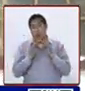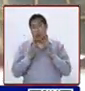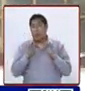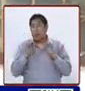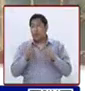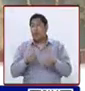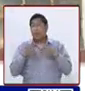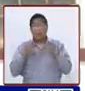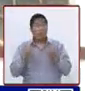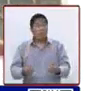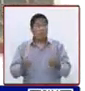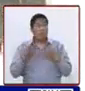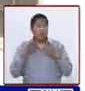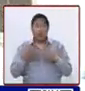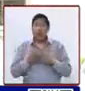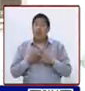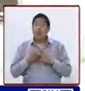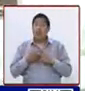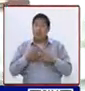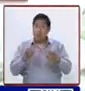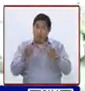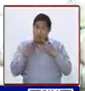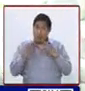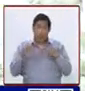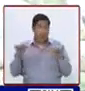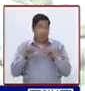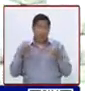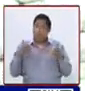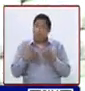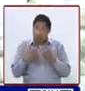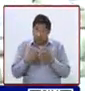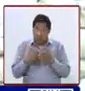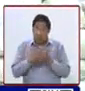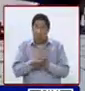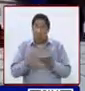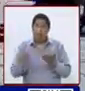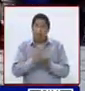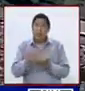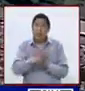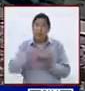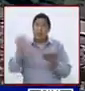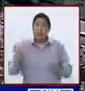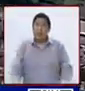para que nos dé una pronta respuesta, ya que también se avecina la Semana Santa.